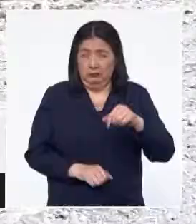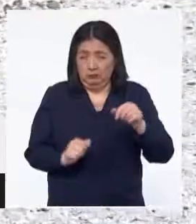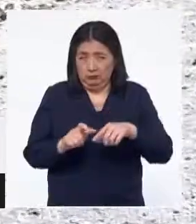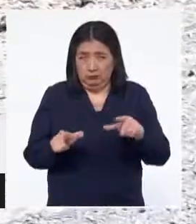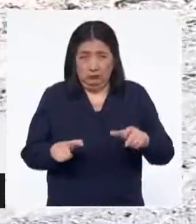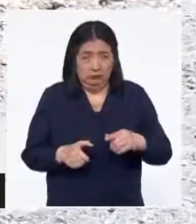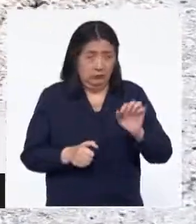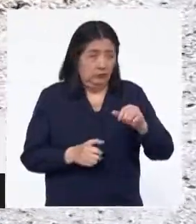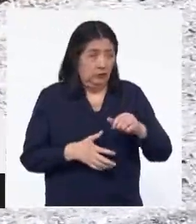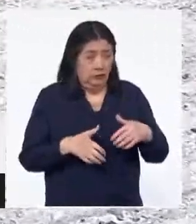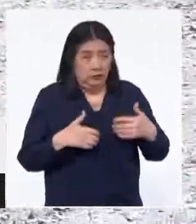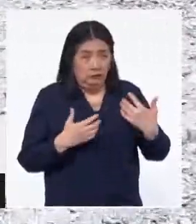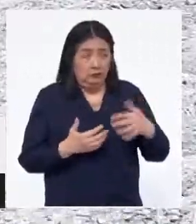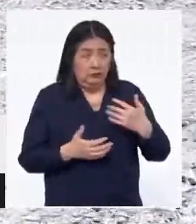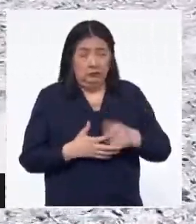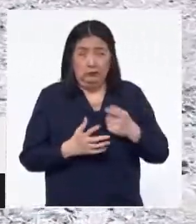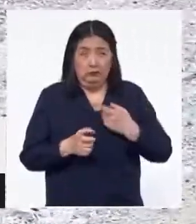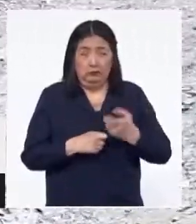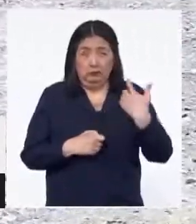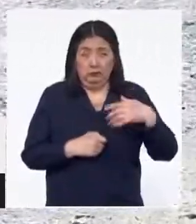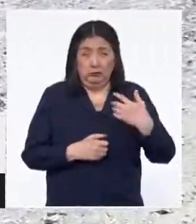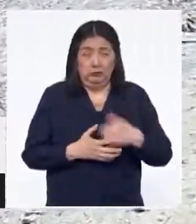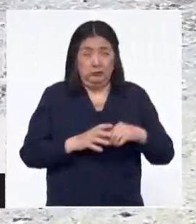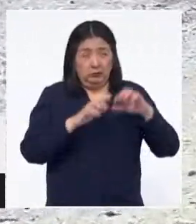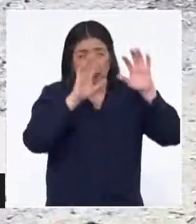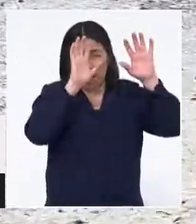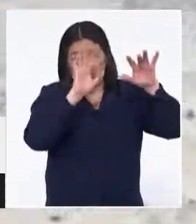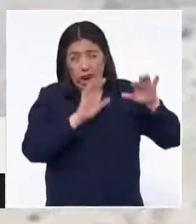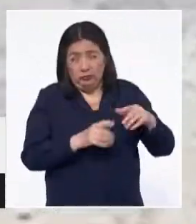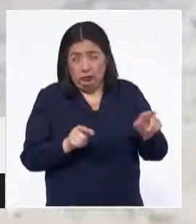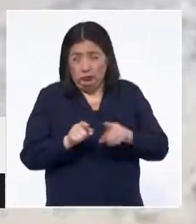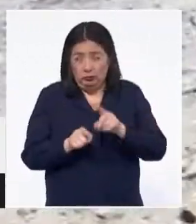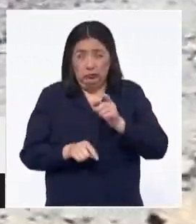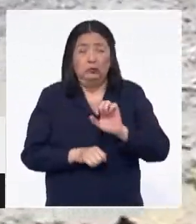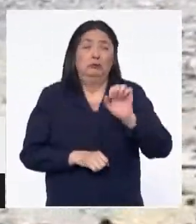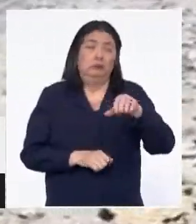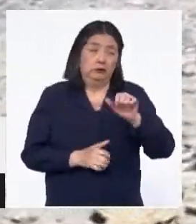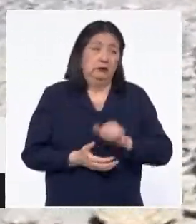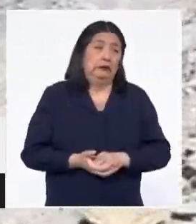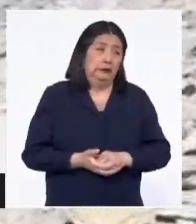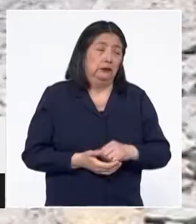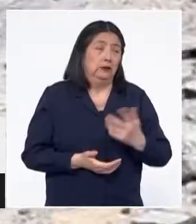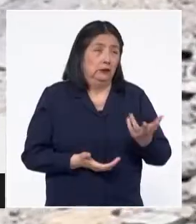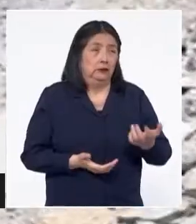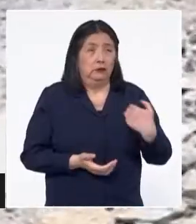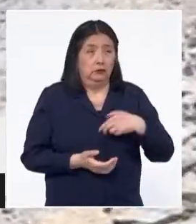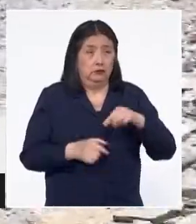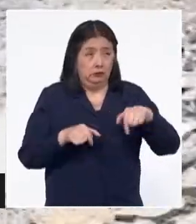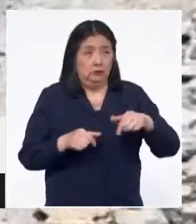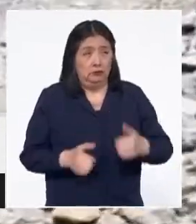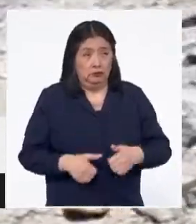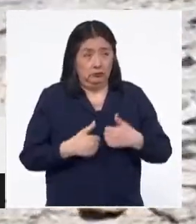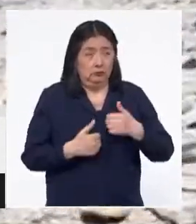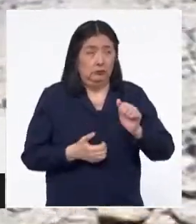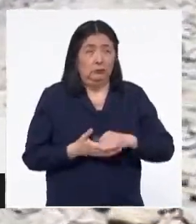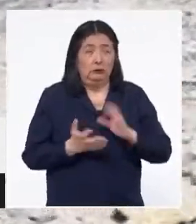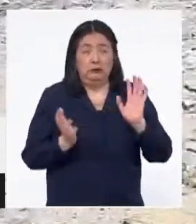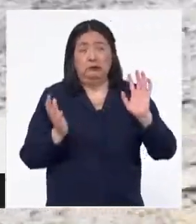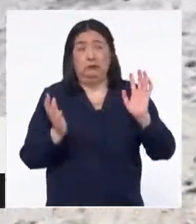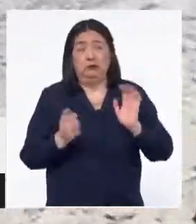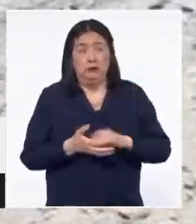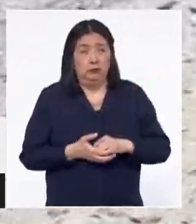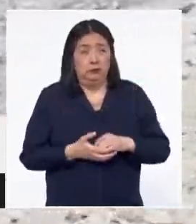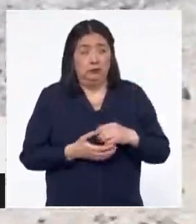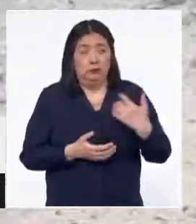que tranquilamente podría ser afectada por un escenario climático similar, alcalde? Definitivamente que sí. Nosotros vivimos a la merced